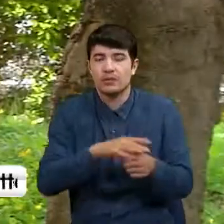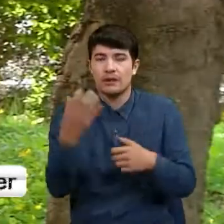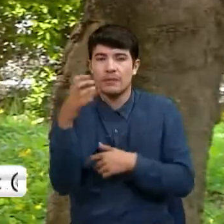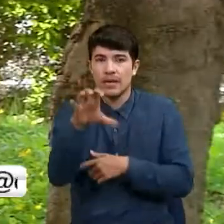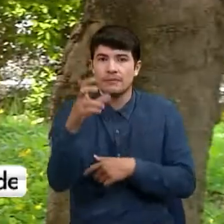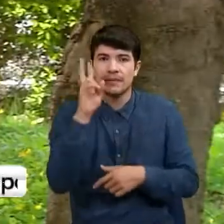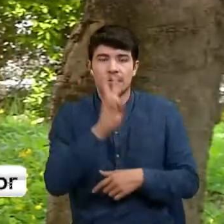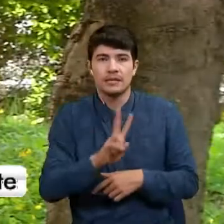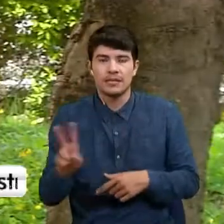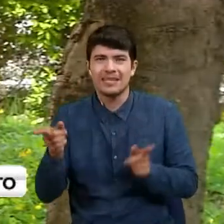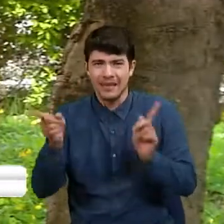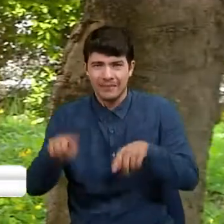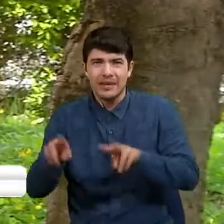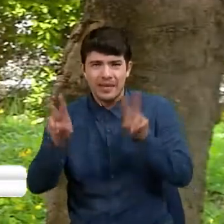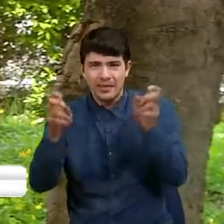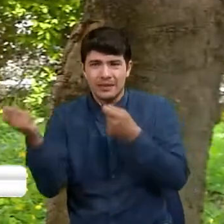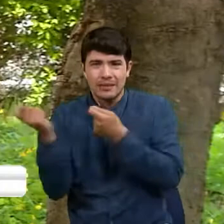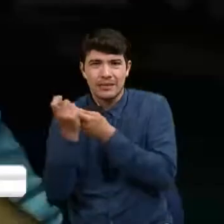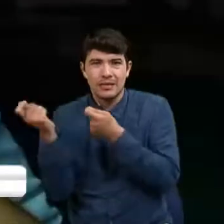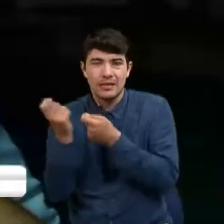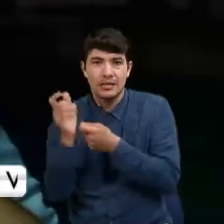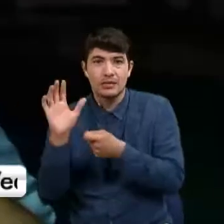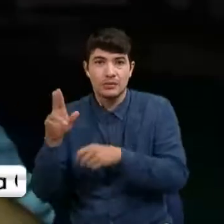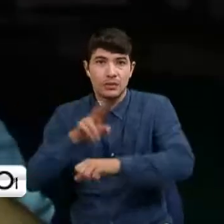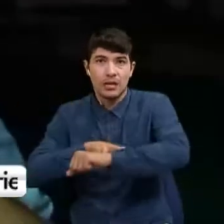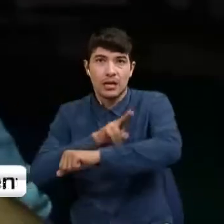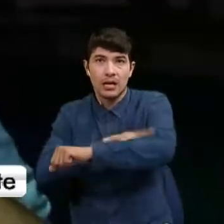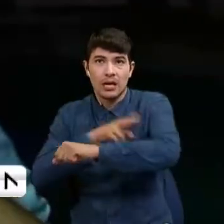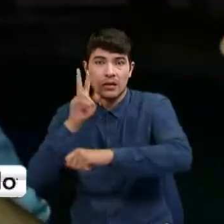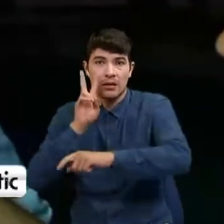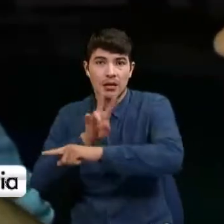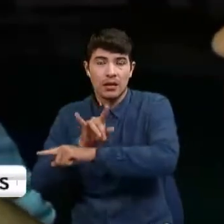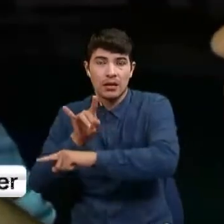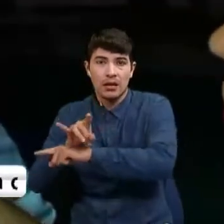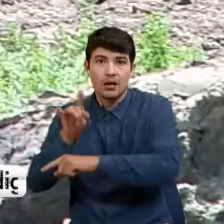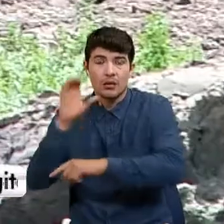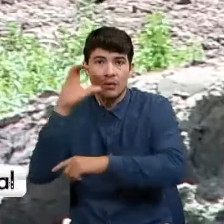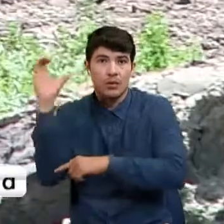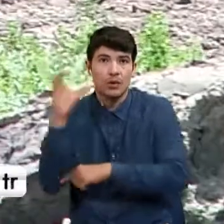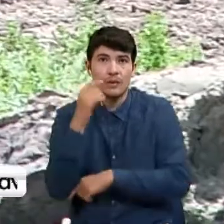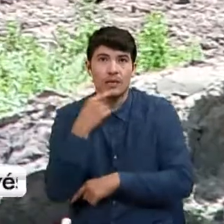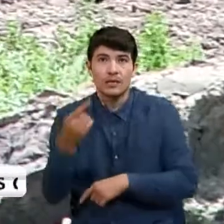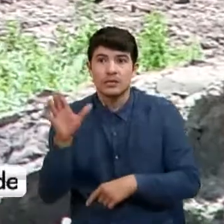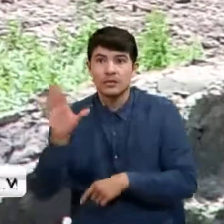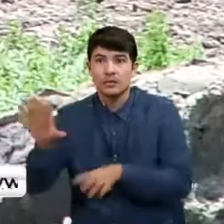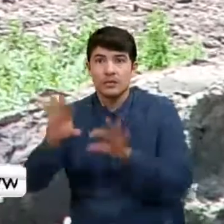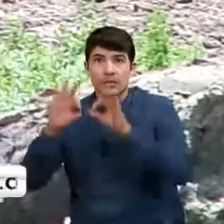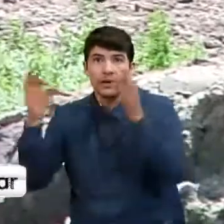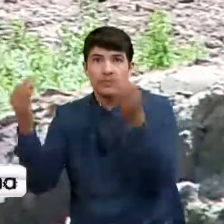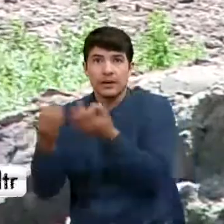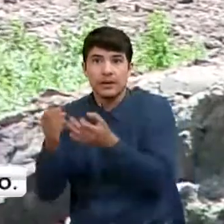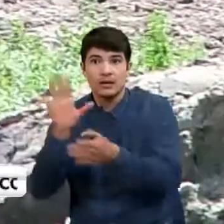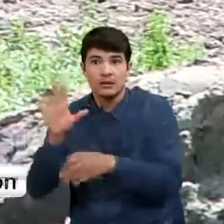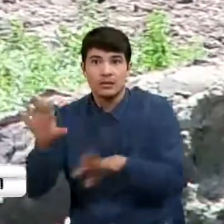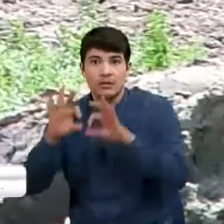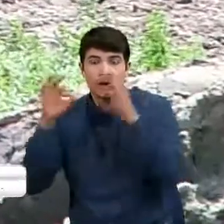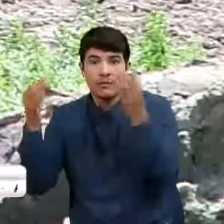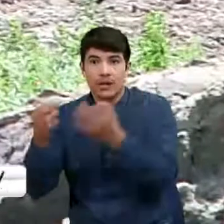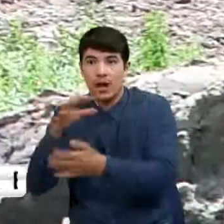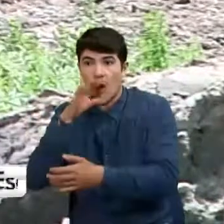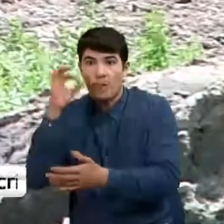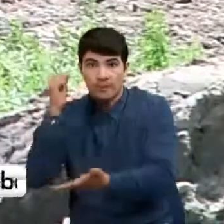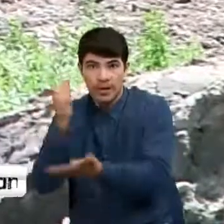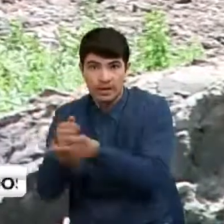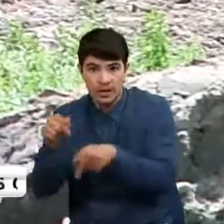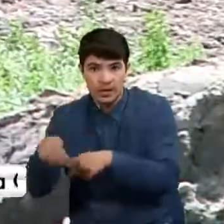hablando de temas fronterizos en las últimas horas delegados de la cancillería de colombia han dicho que si la familia del señor asesinado